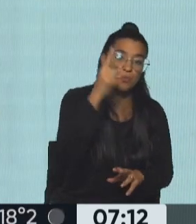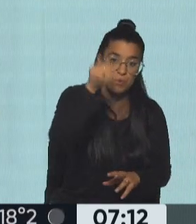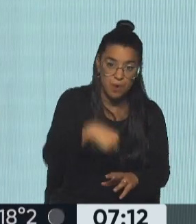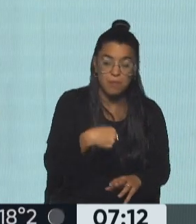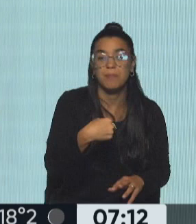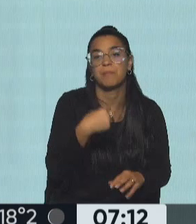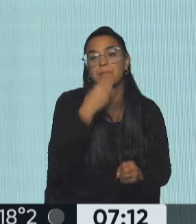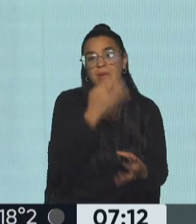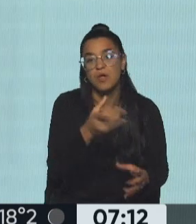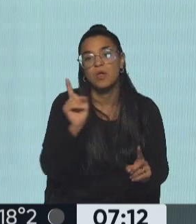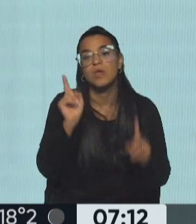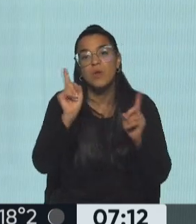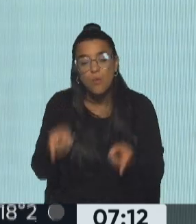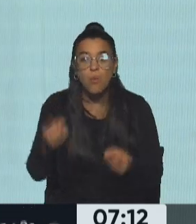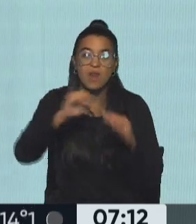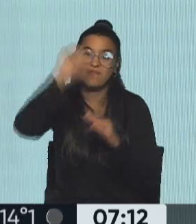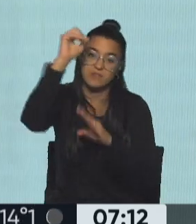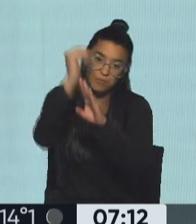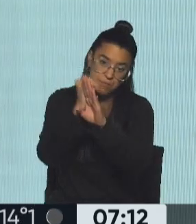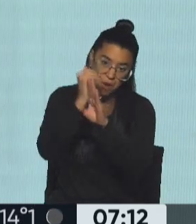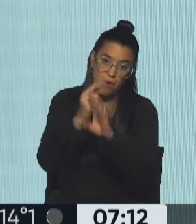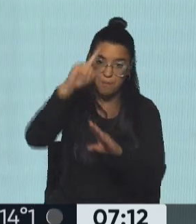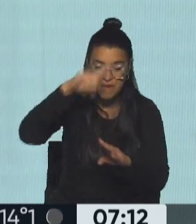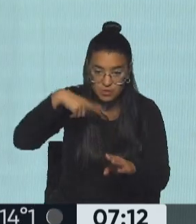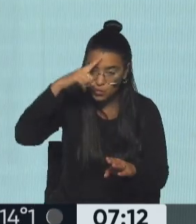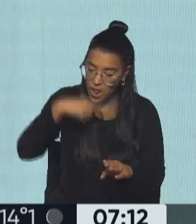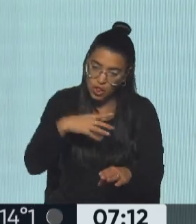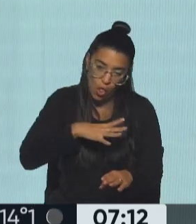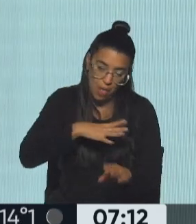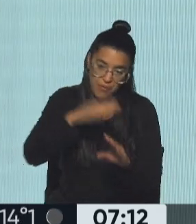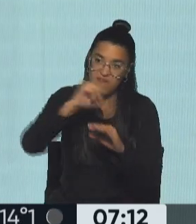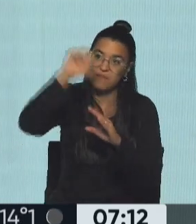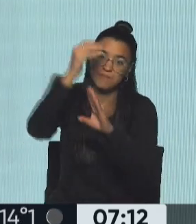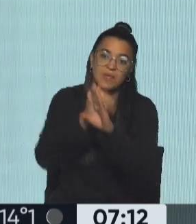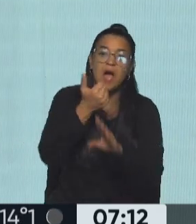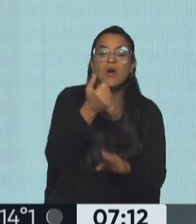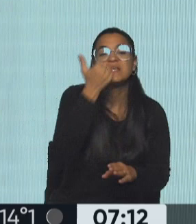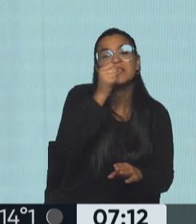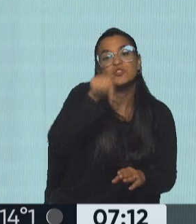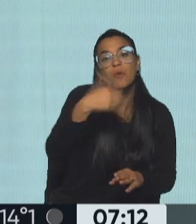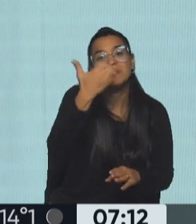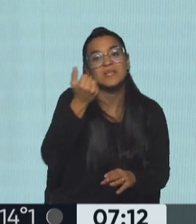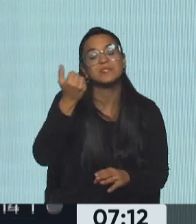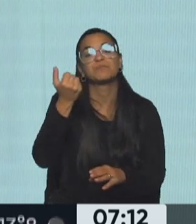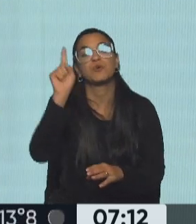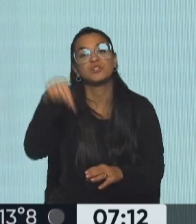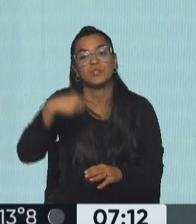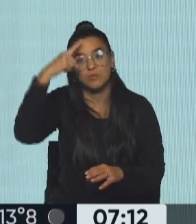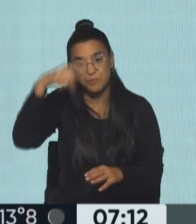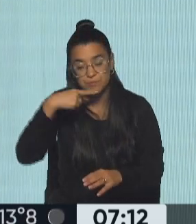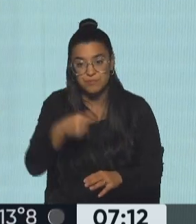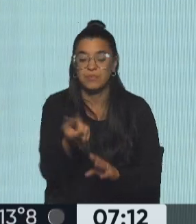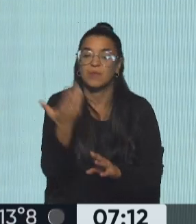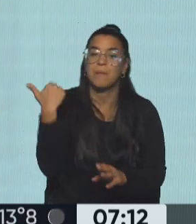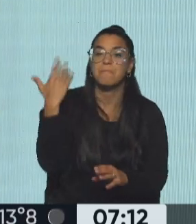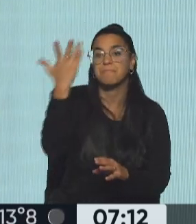rinda un poco más queda por debajo de la inflación a nivel mensual Todavía ahora va a rendir un 6,6% a nivel mensual la inflación de marzo